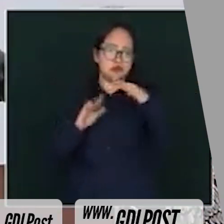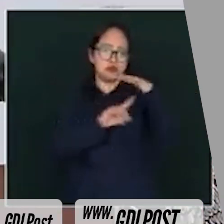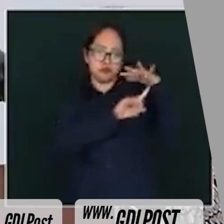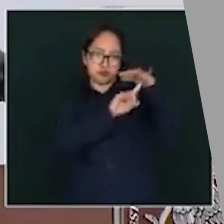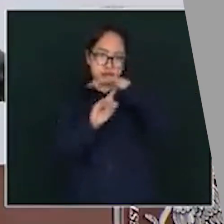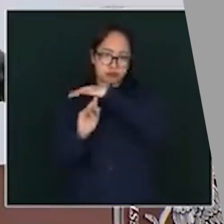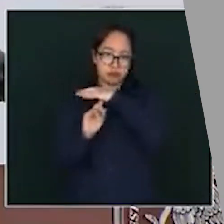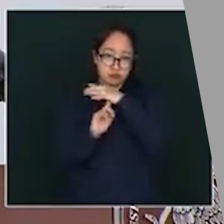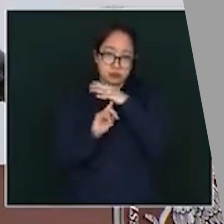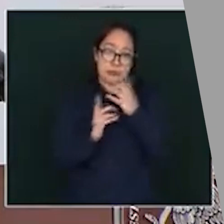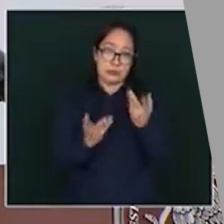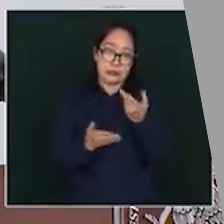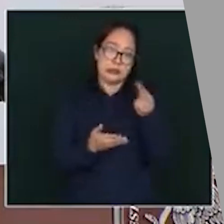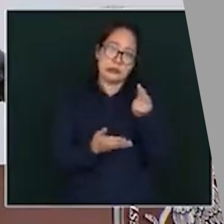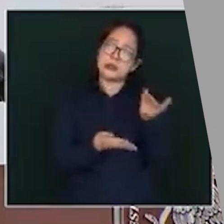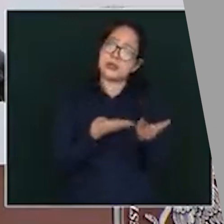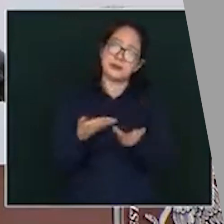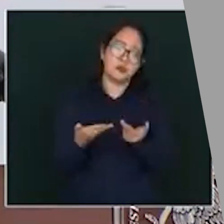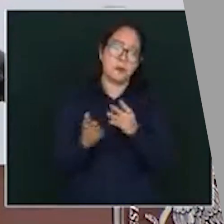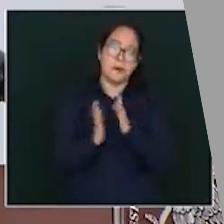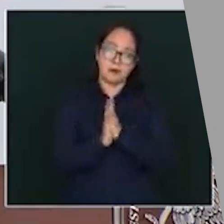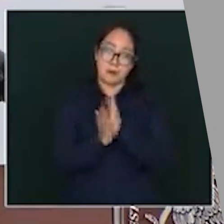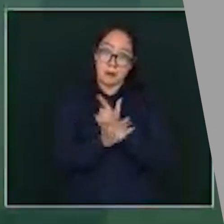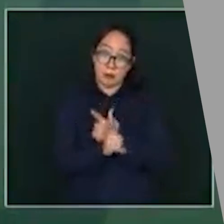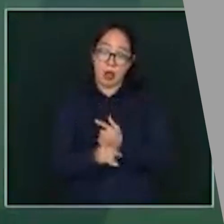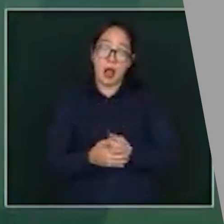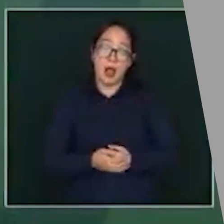lo que es carga,